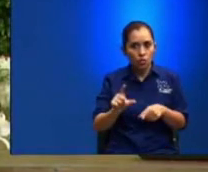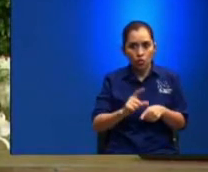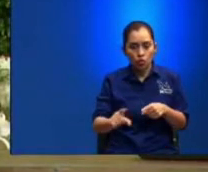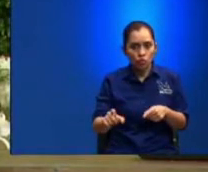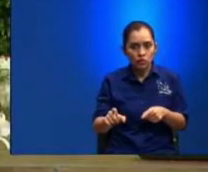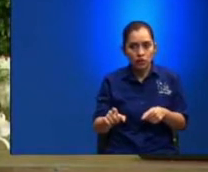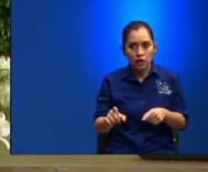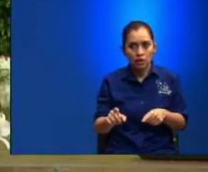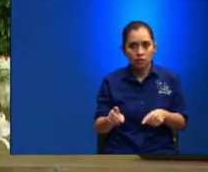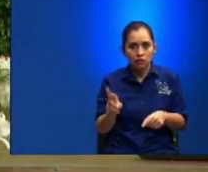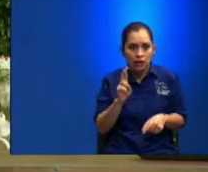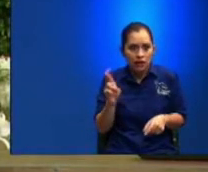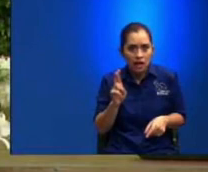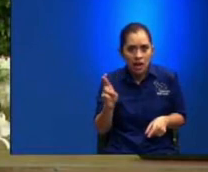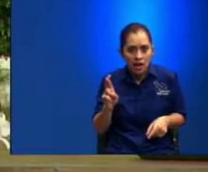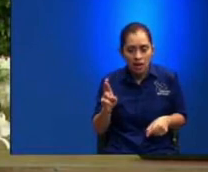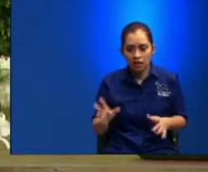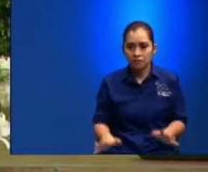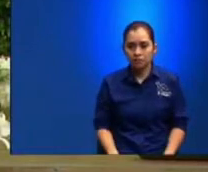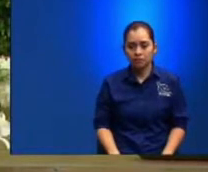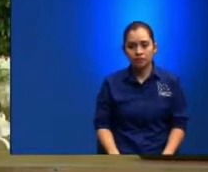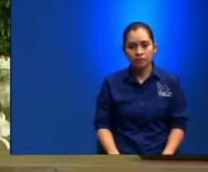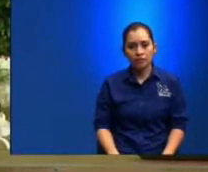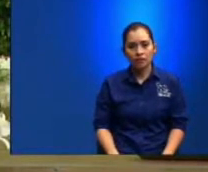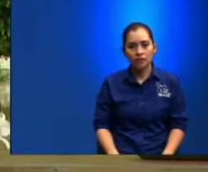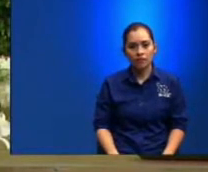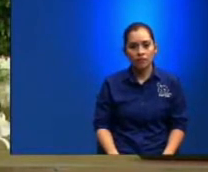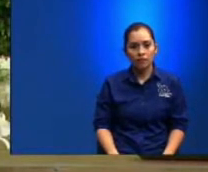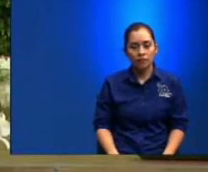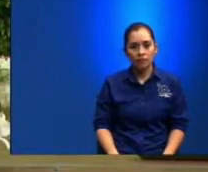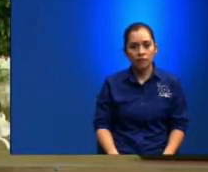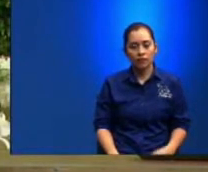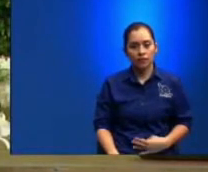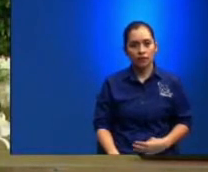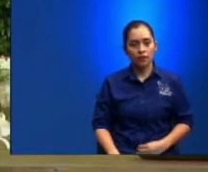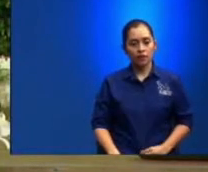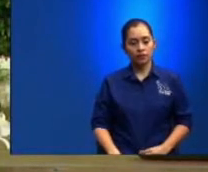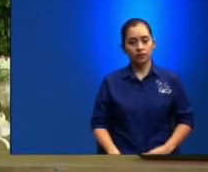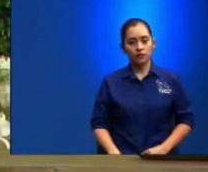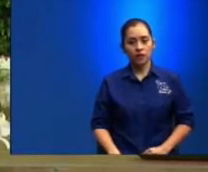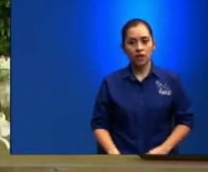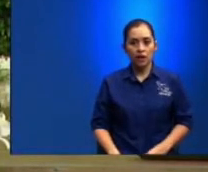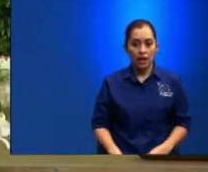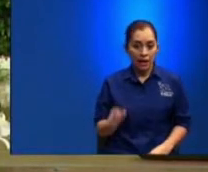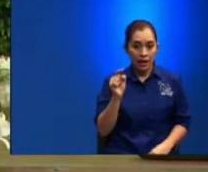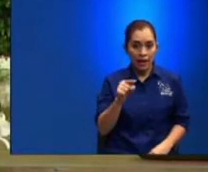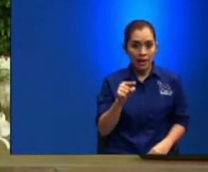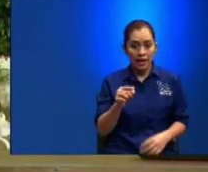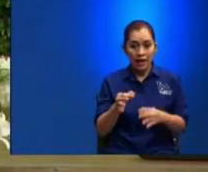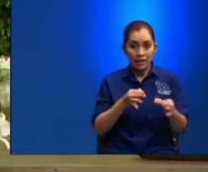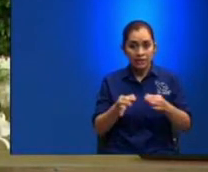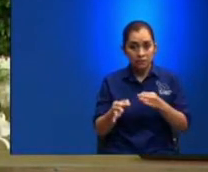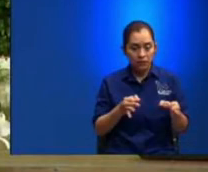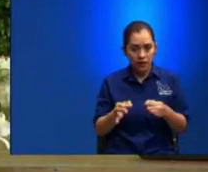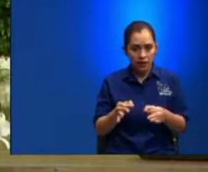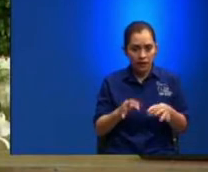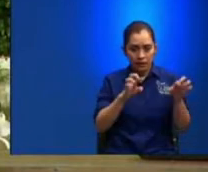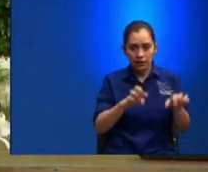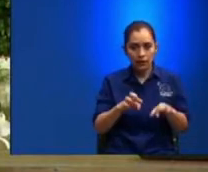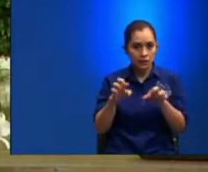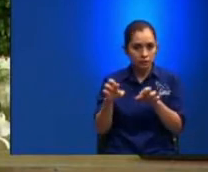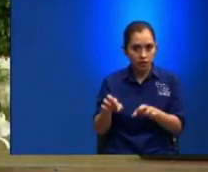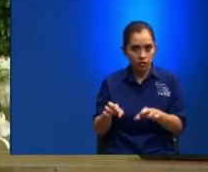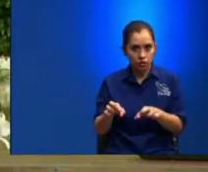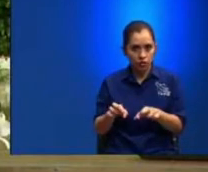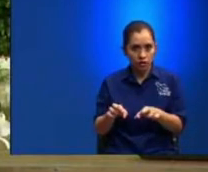mismo explica verdad y dice que si los gobernantes de este siglo hubieran conocido ese misterio jamás se hubieran atrevido